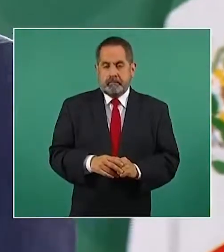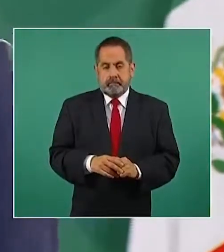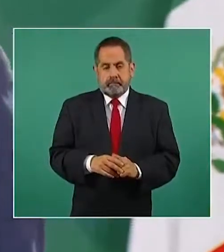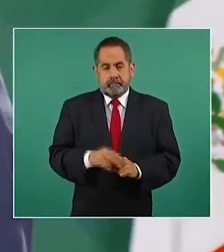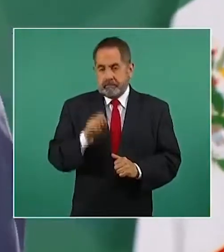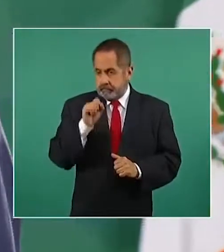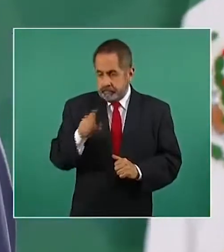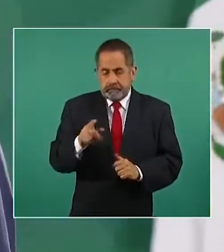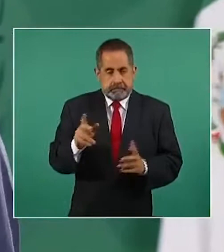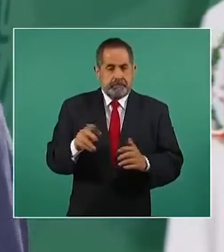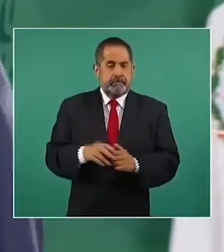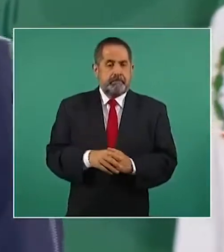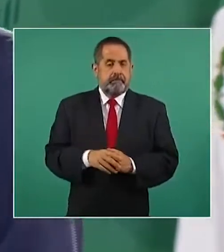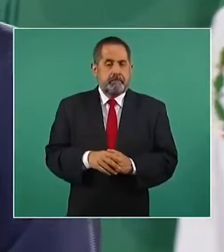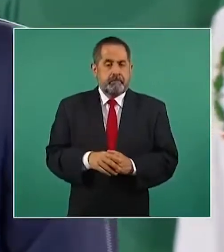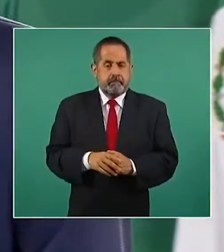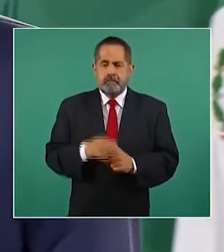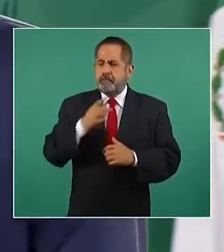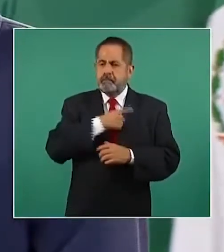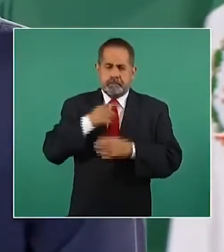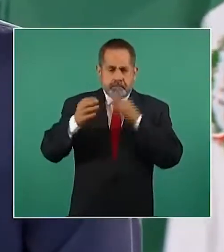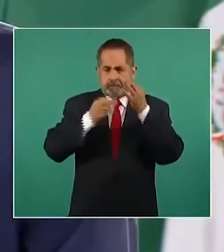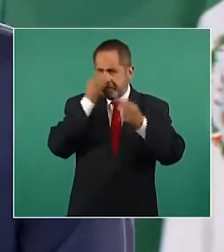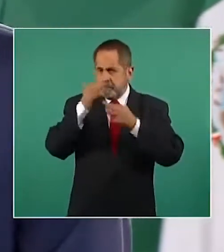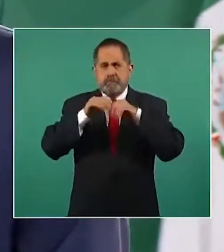Hay que promoverla.